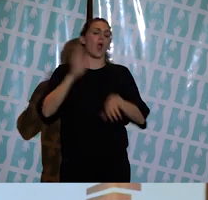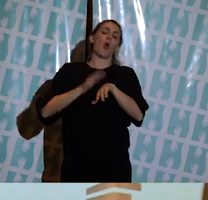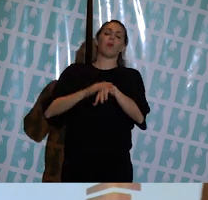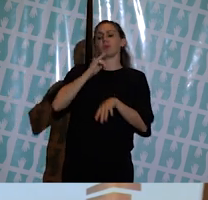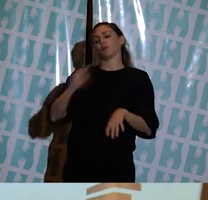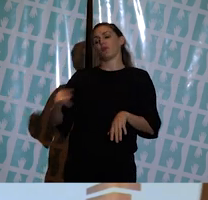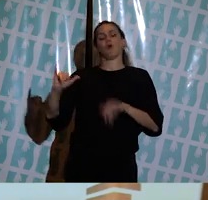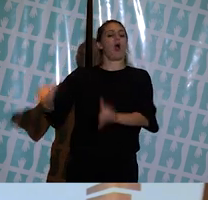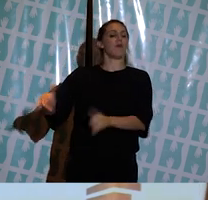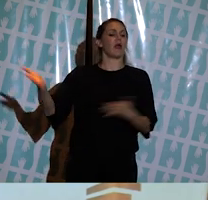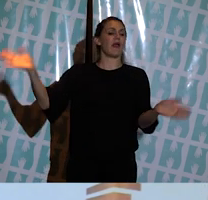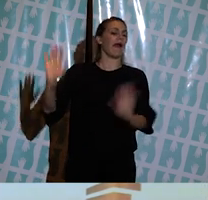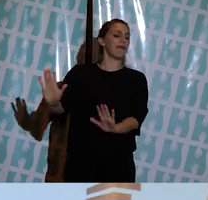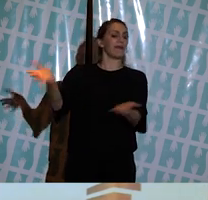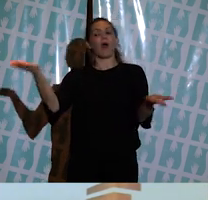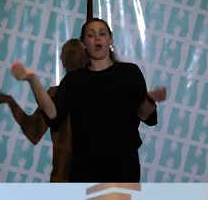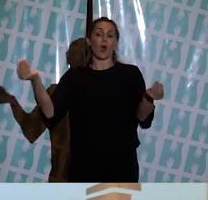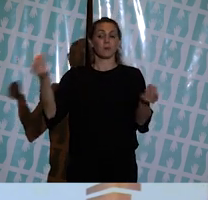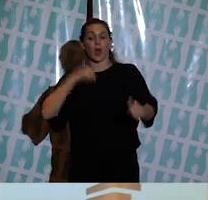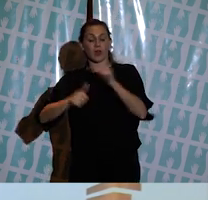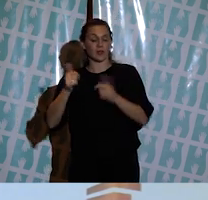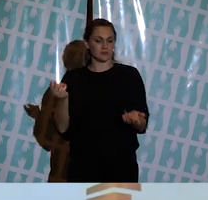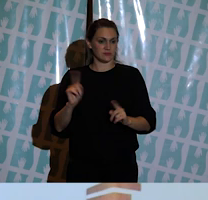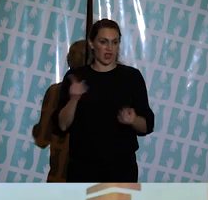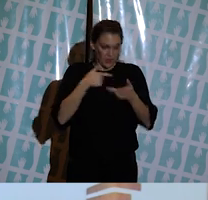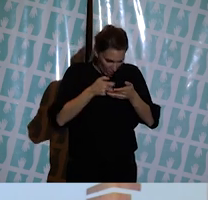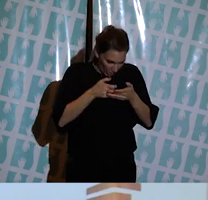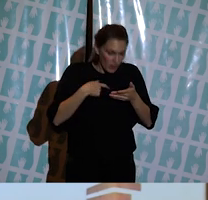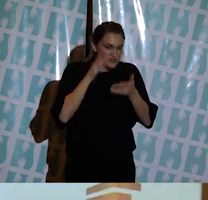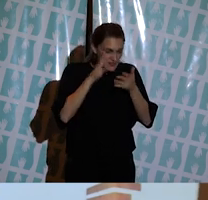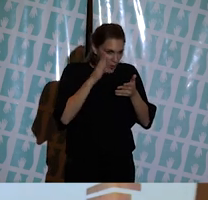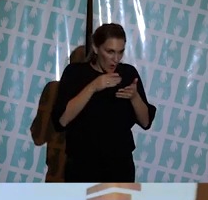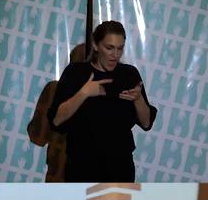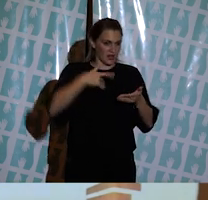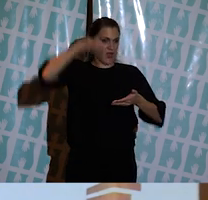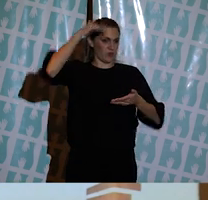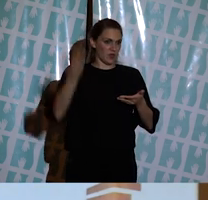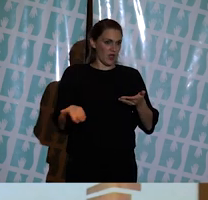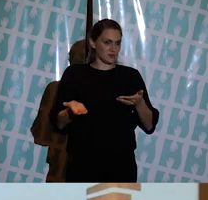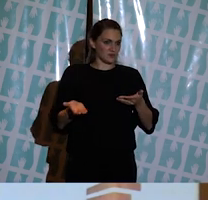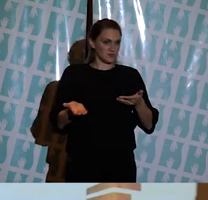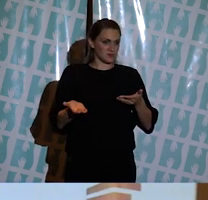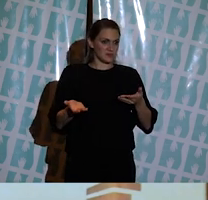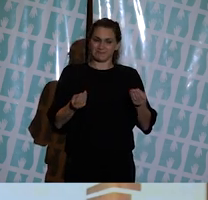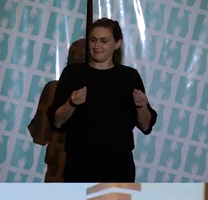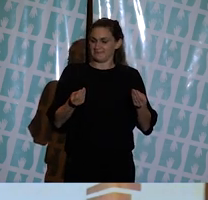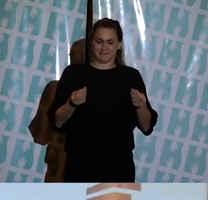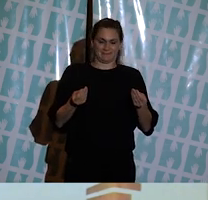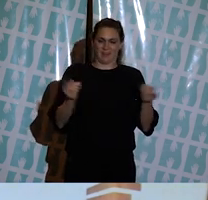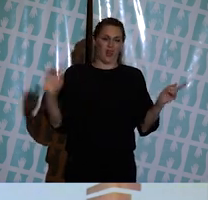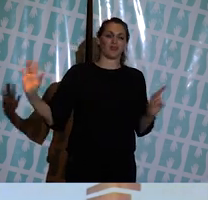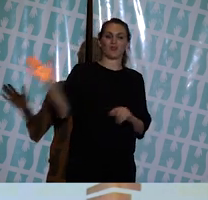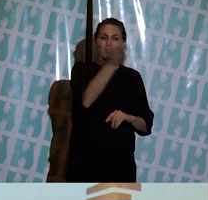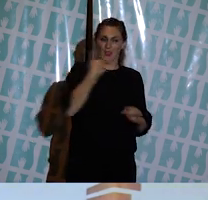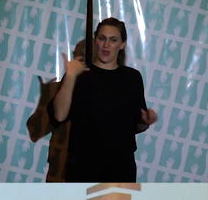alcohol y nosotros estábamos con el celular todo el día. También es un fenómeno de todos, ¿no?